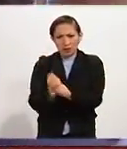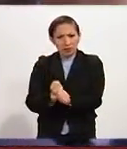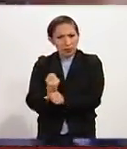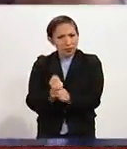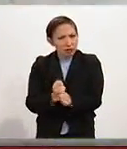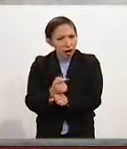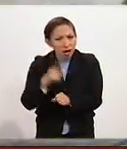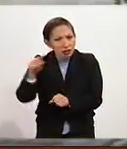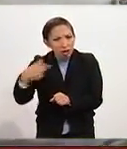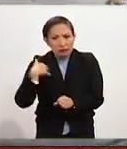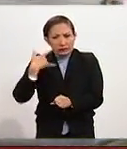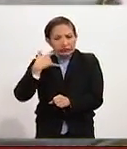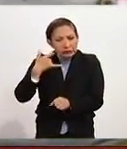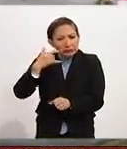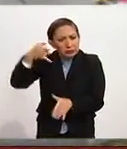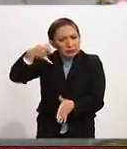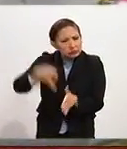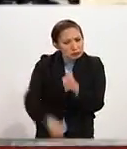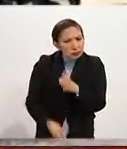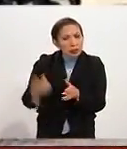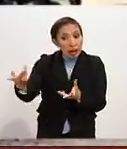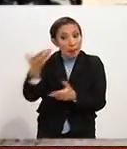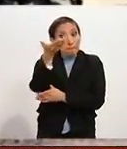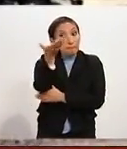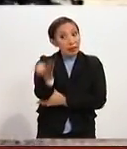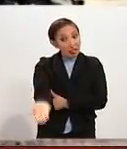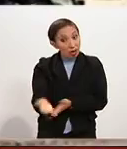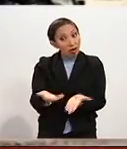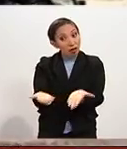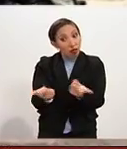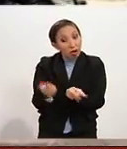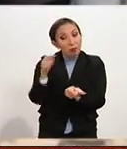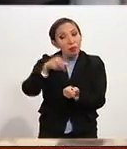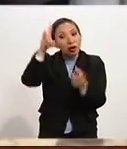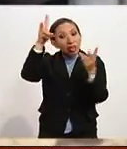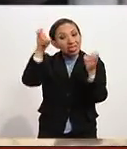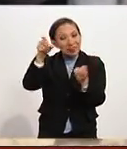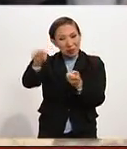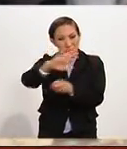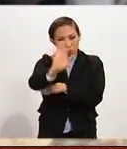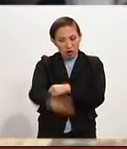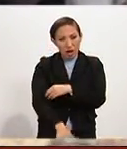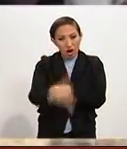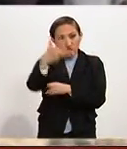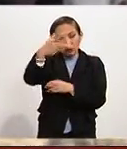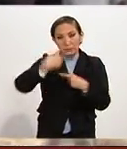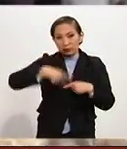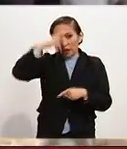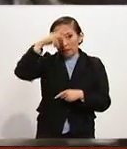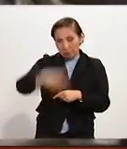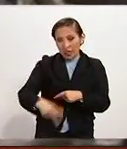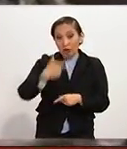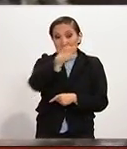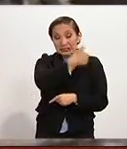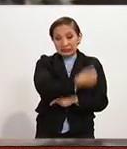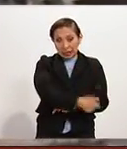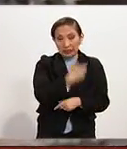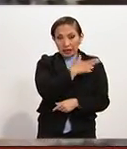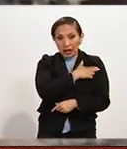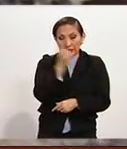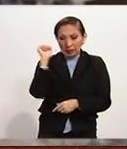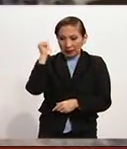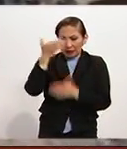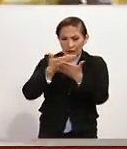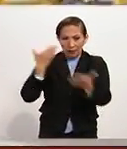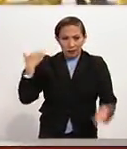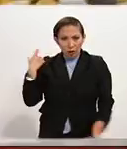investigación exhaustiva y a fondo que pidió por el hecho en el que murieron 8 mexicanos y 6 resultaron heridos en